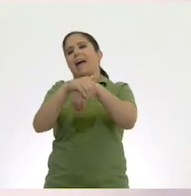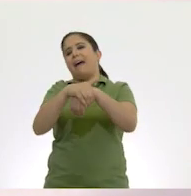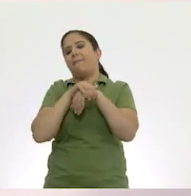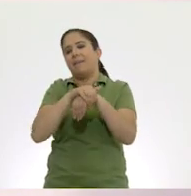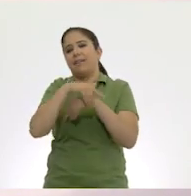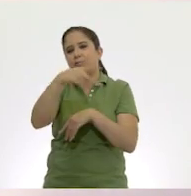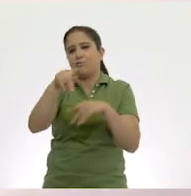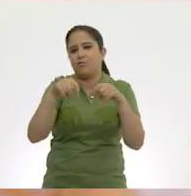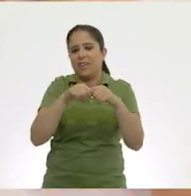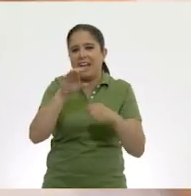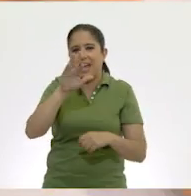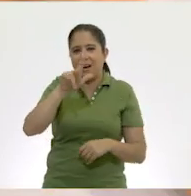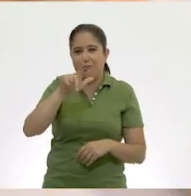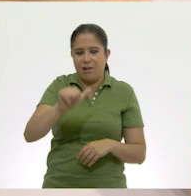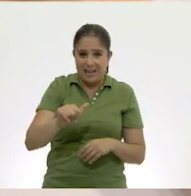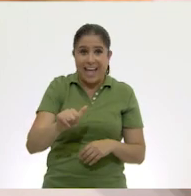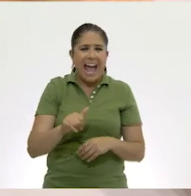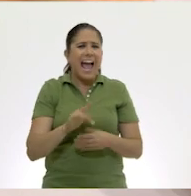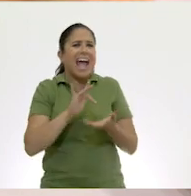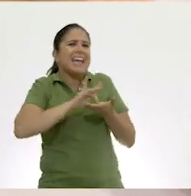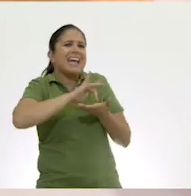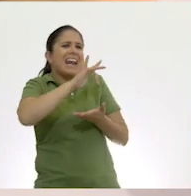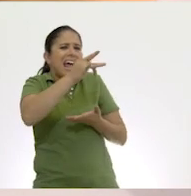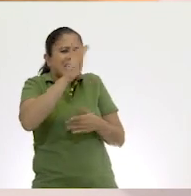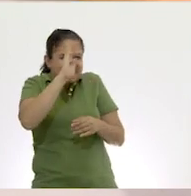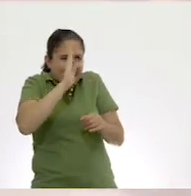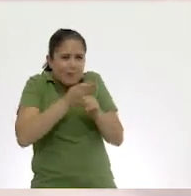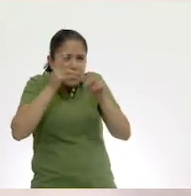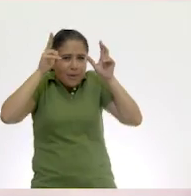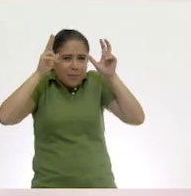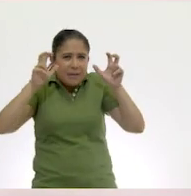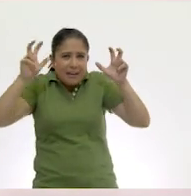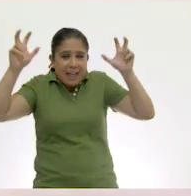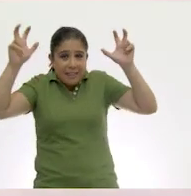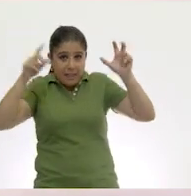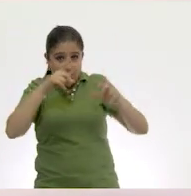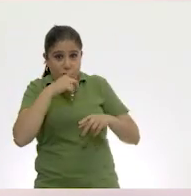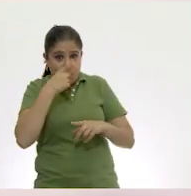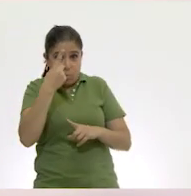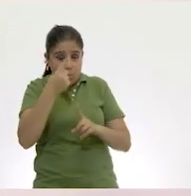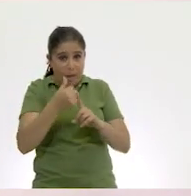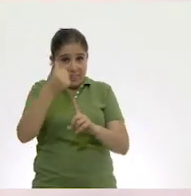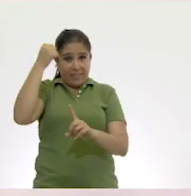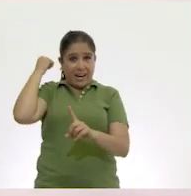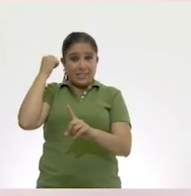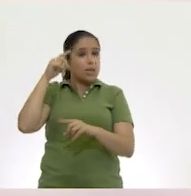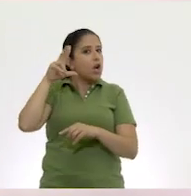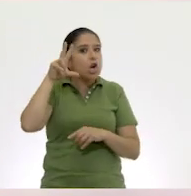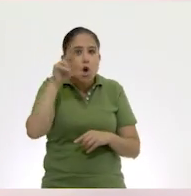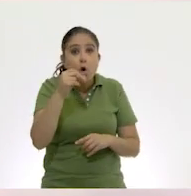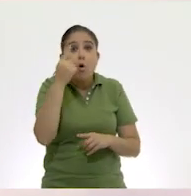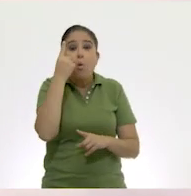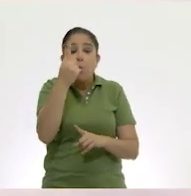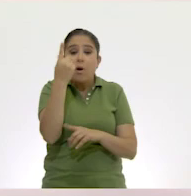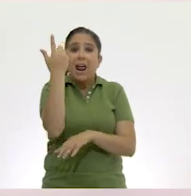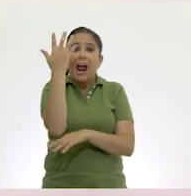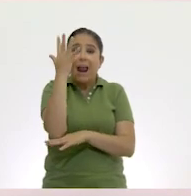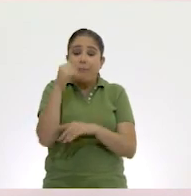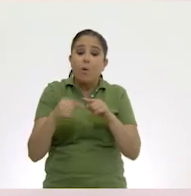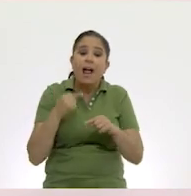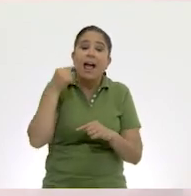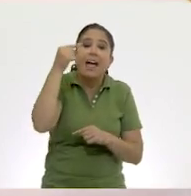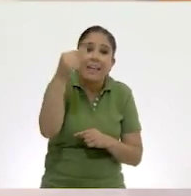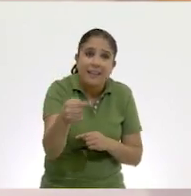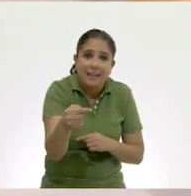tía carola señorita de nada dijo que un árbol hacia atrás no un árbol hacia